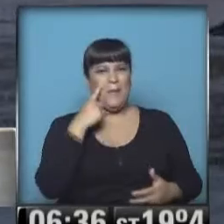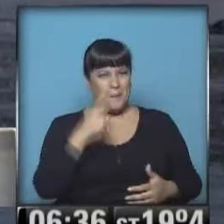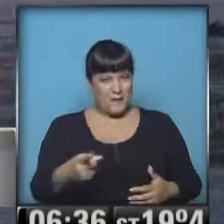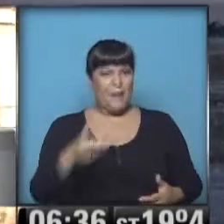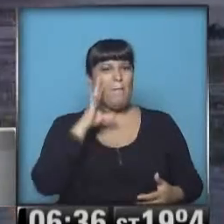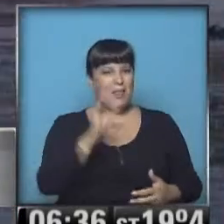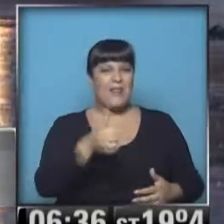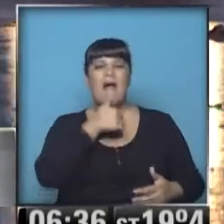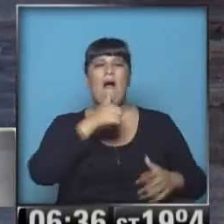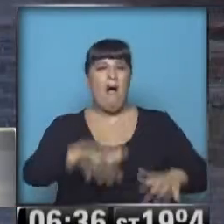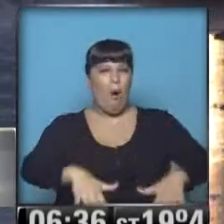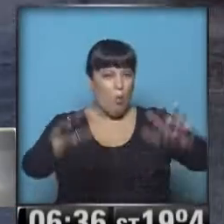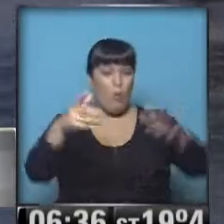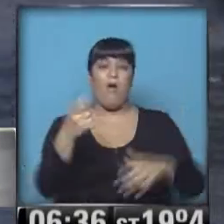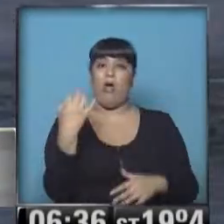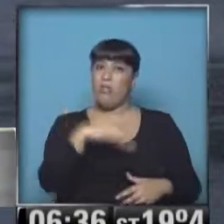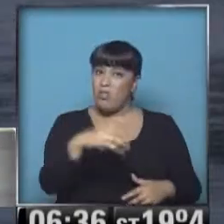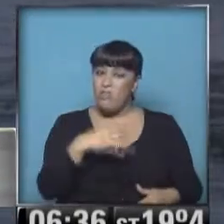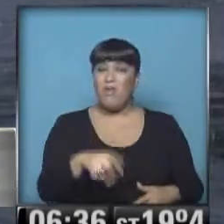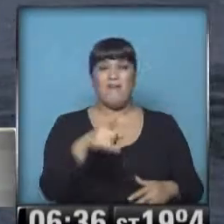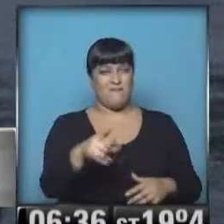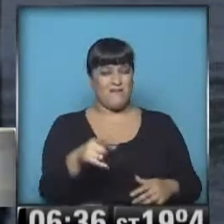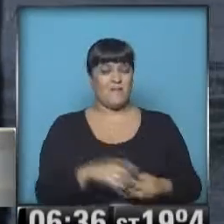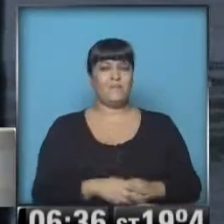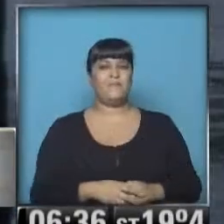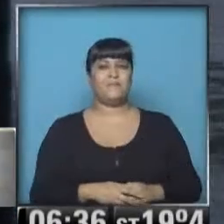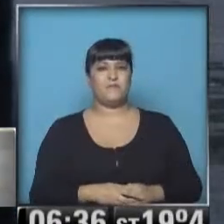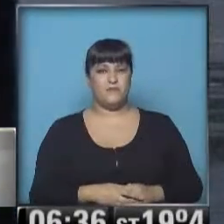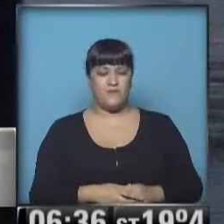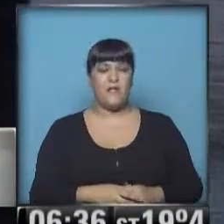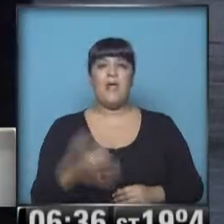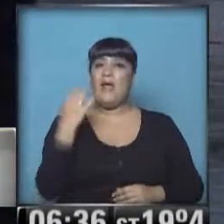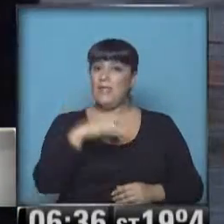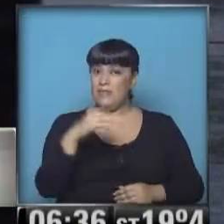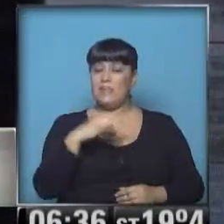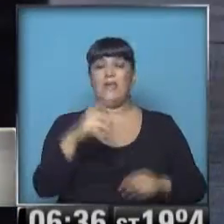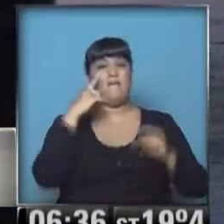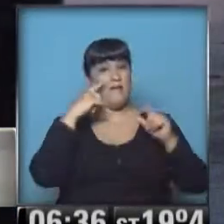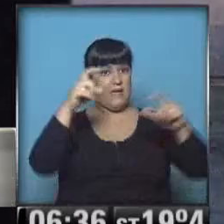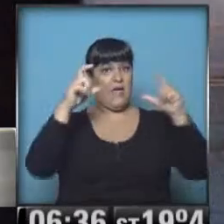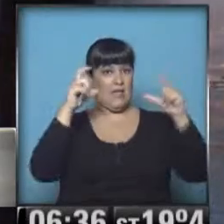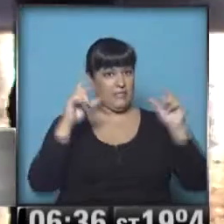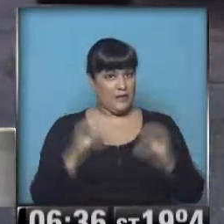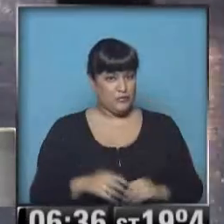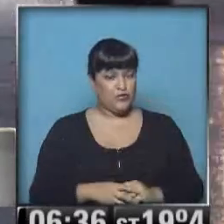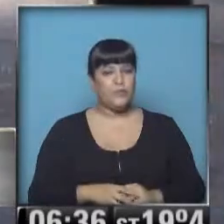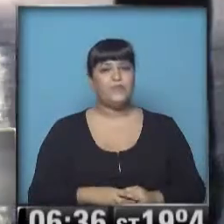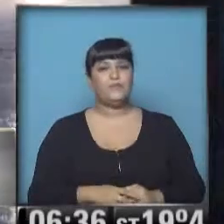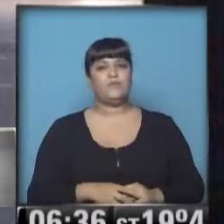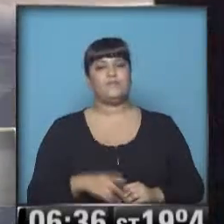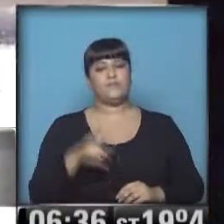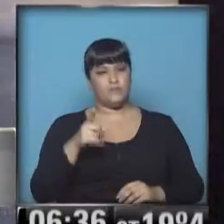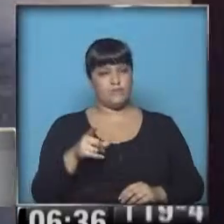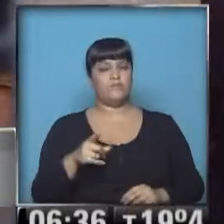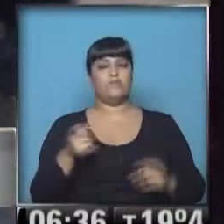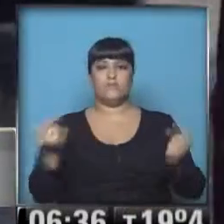agua acumulada, por lo que sugerimos esta imagen que nos brinda nuestro compañero, nos permite observar al detalle, o el detalle de lo que está ocurriendo. Transiten con mucho